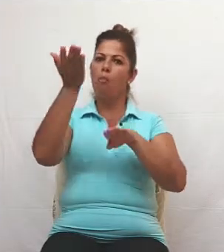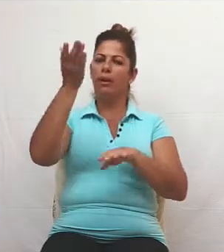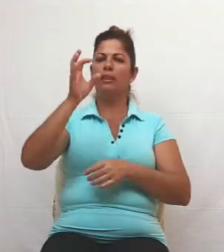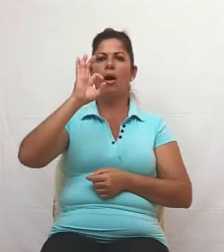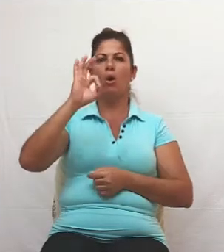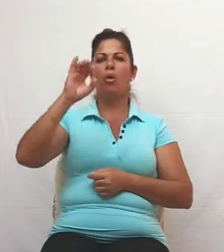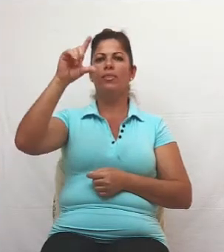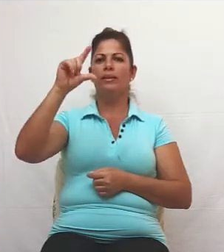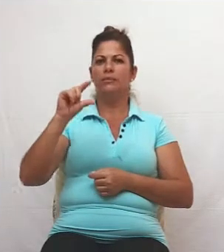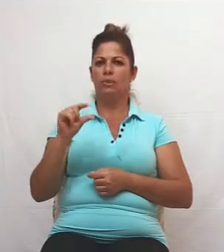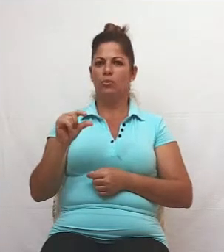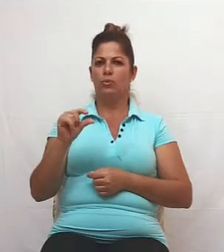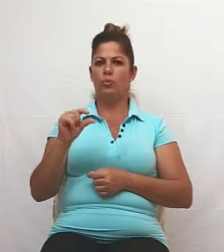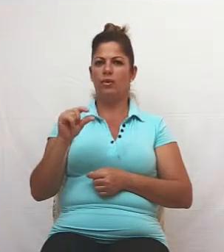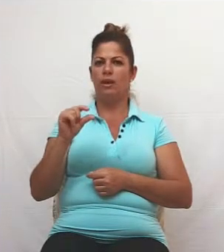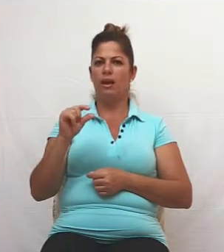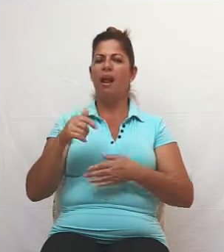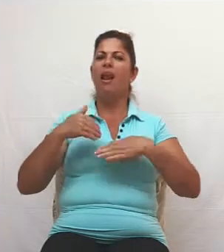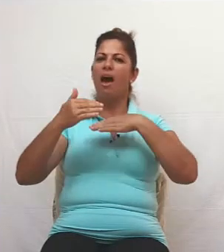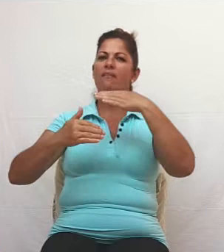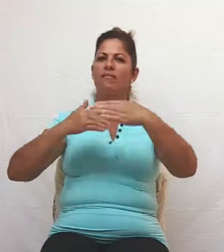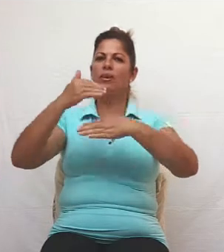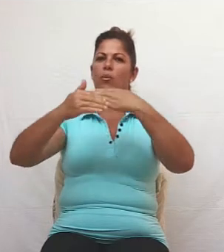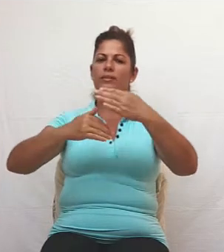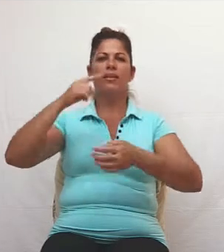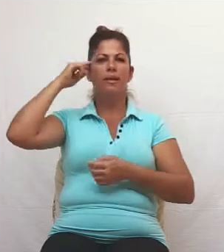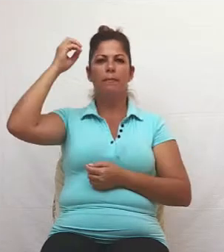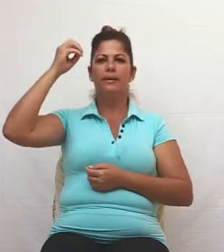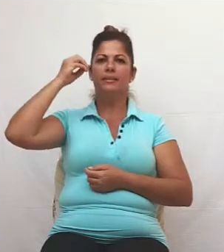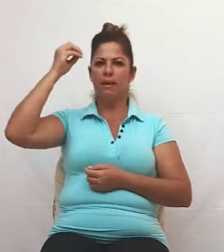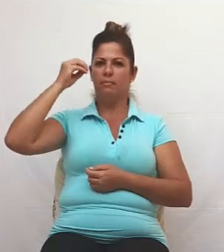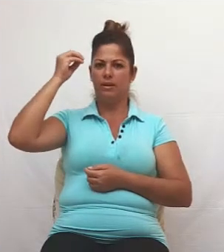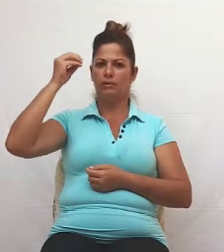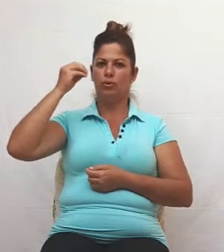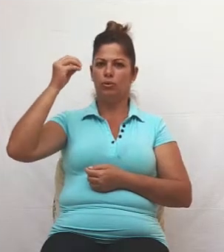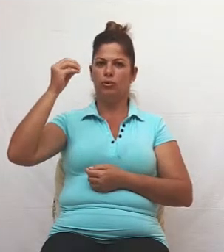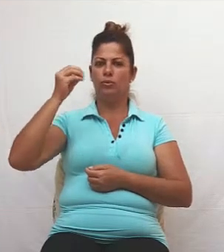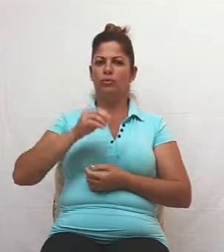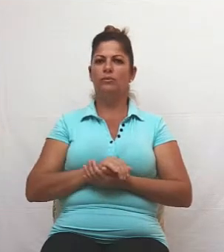aumenta o disminuye la frecuencia de mis pensamientos involuntarios